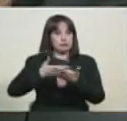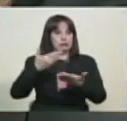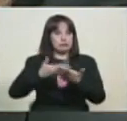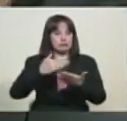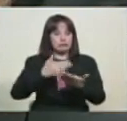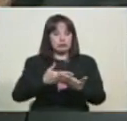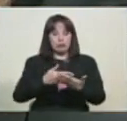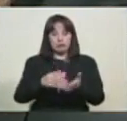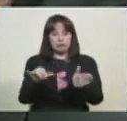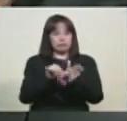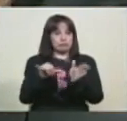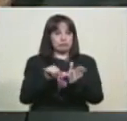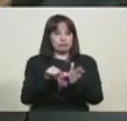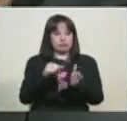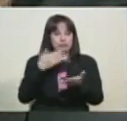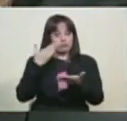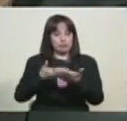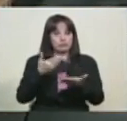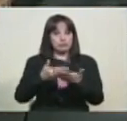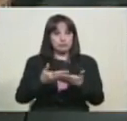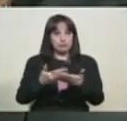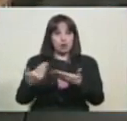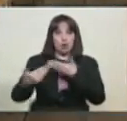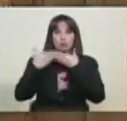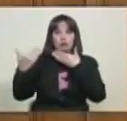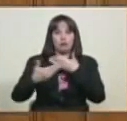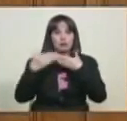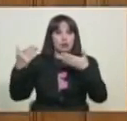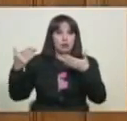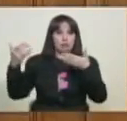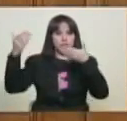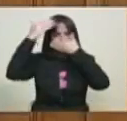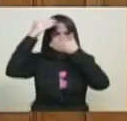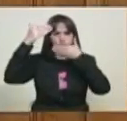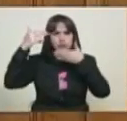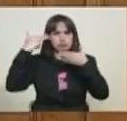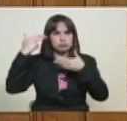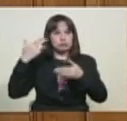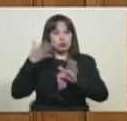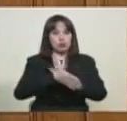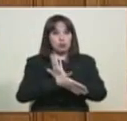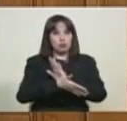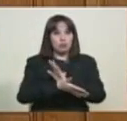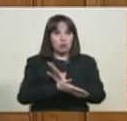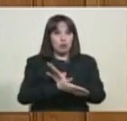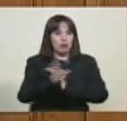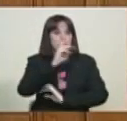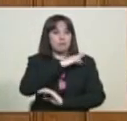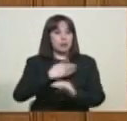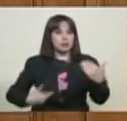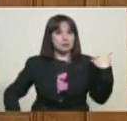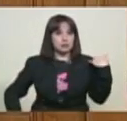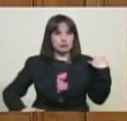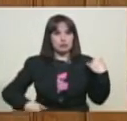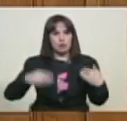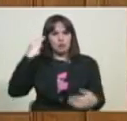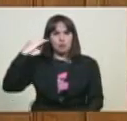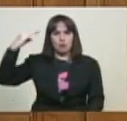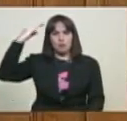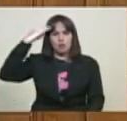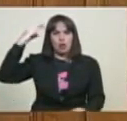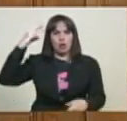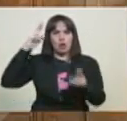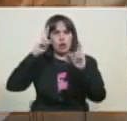primer orden de estos ataques terroristas, ciudadano presidente del Consejo Moral